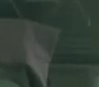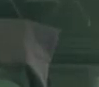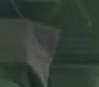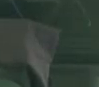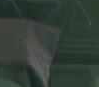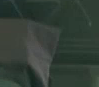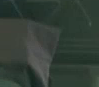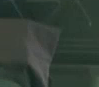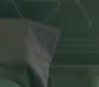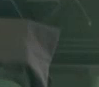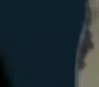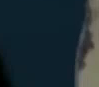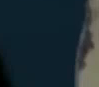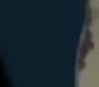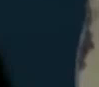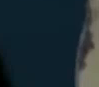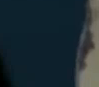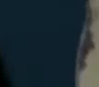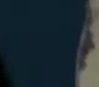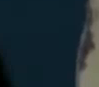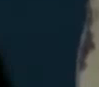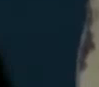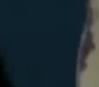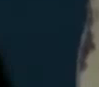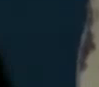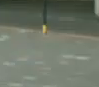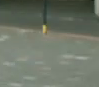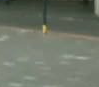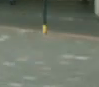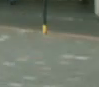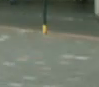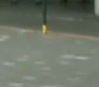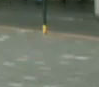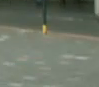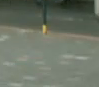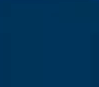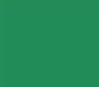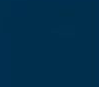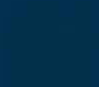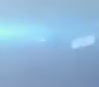cuentas sobre posible injerencia de su hijo en la administración municipal